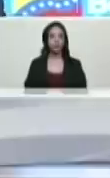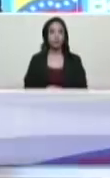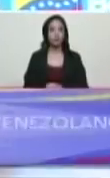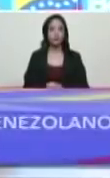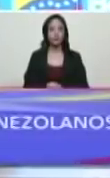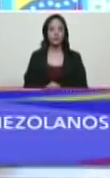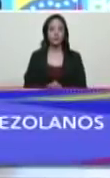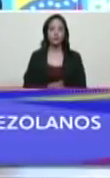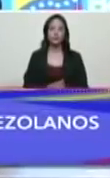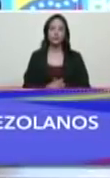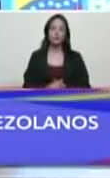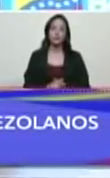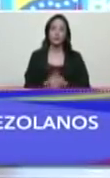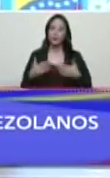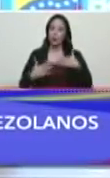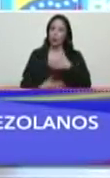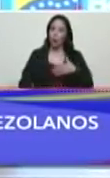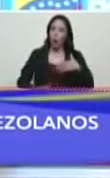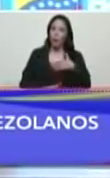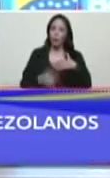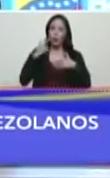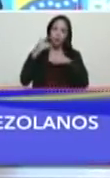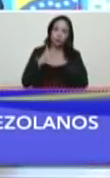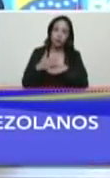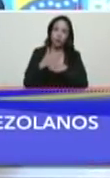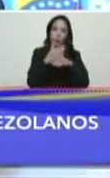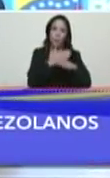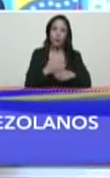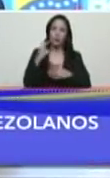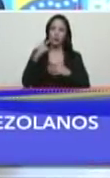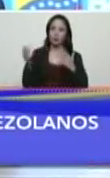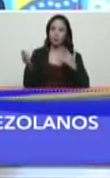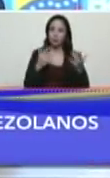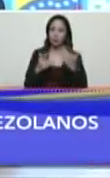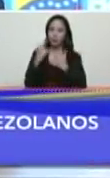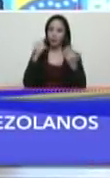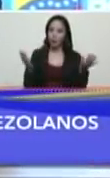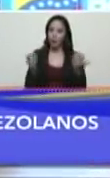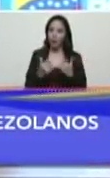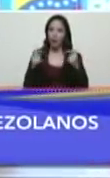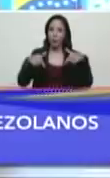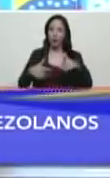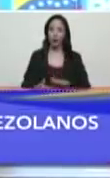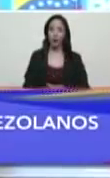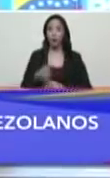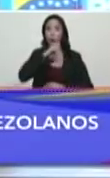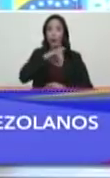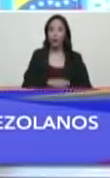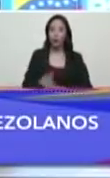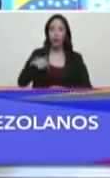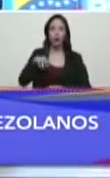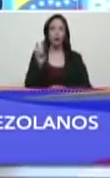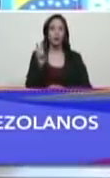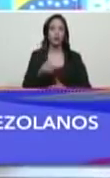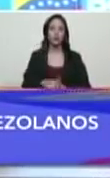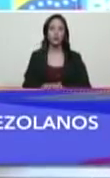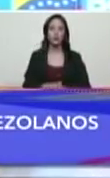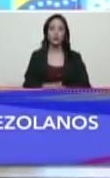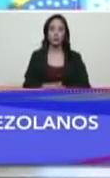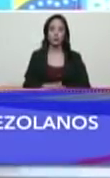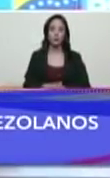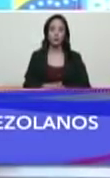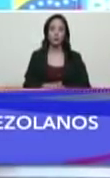a conocer, a disfrutar, a compartir la naturaleza y la historia de Venezuela. En